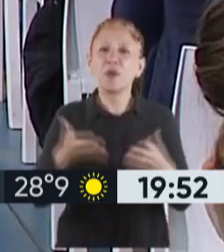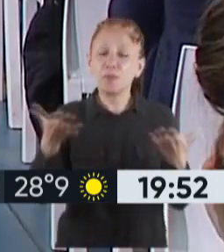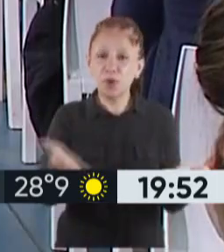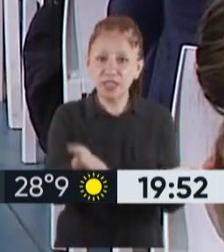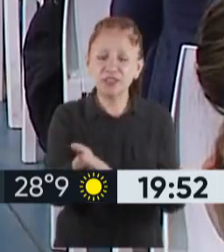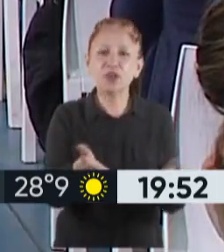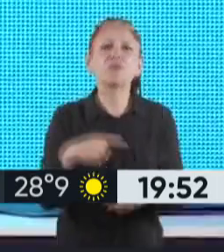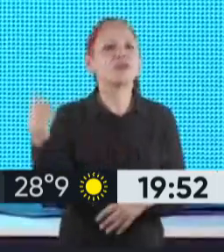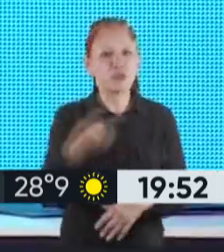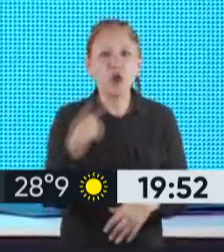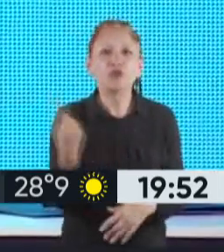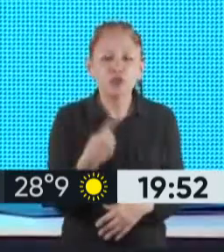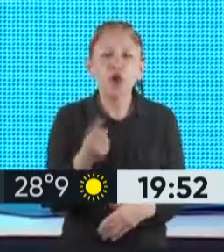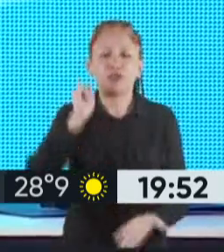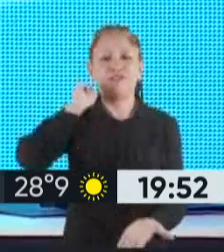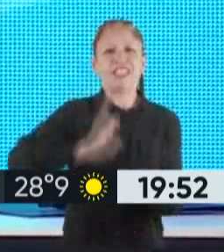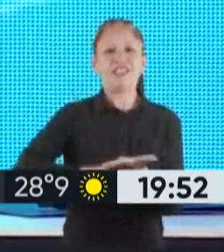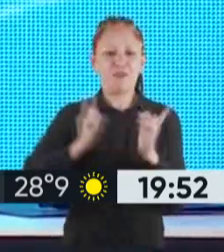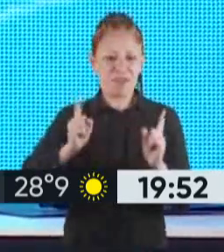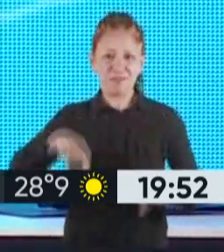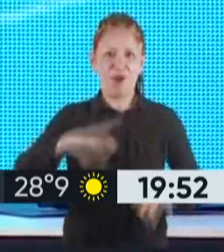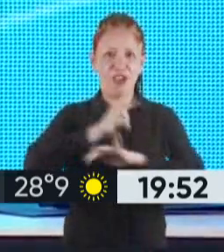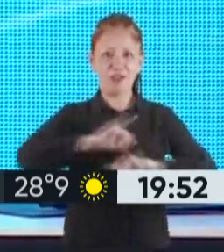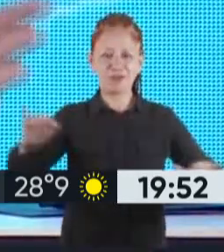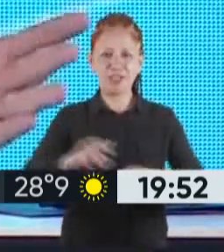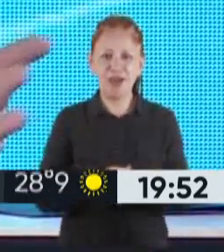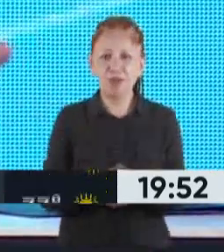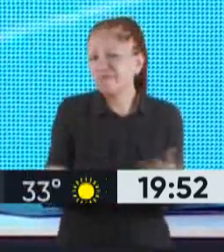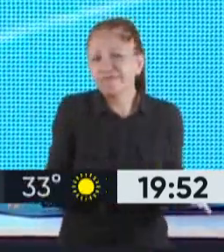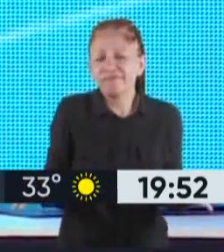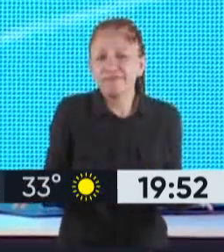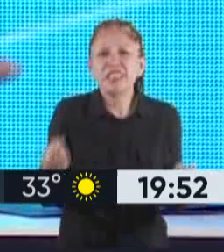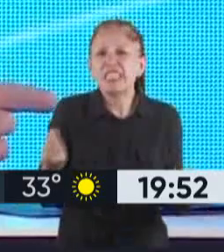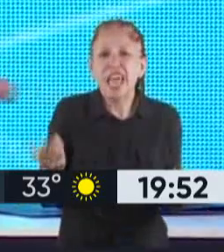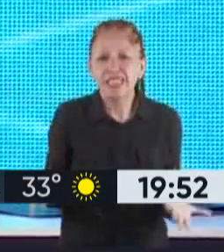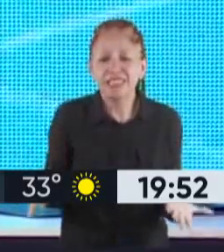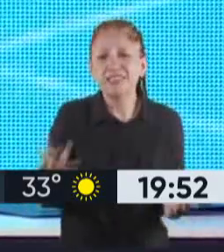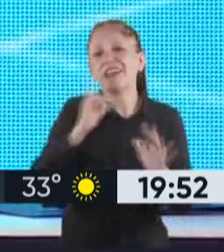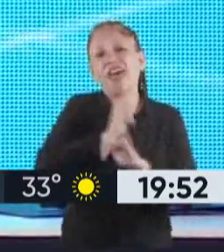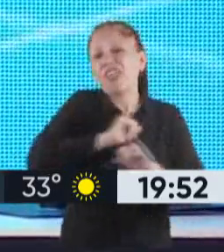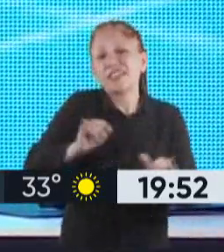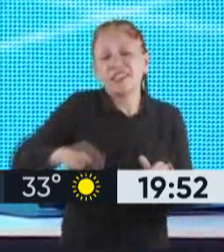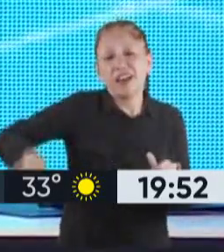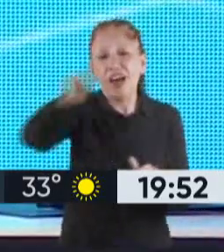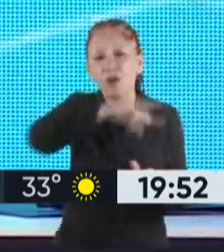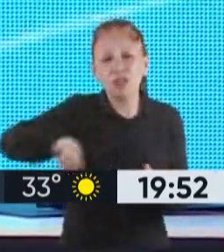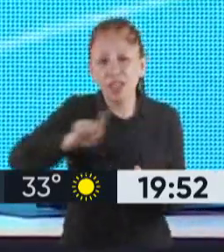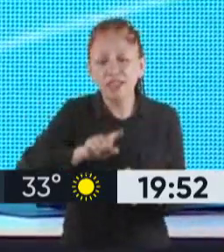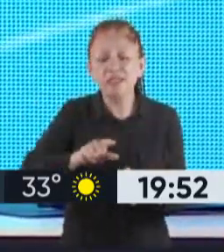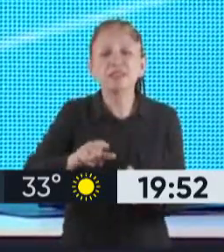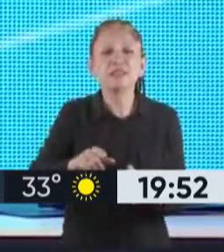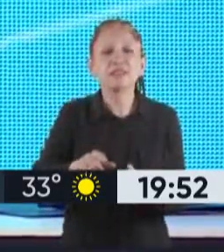Por eso, estamos haciendo lo que hoy estamos haciendo, que no es ni más ni menos que decirles a todos